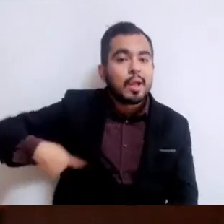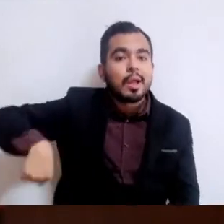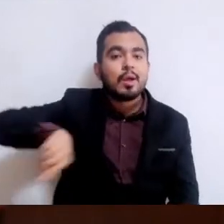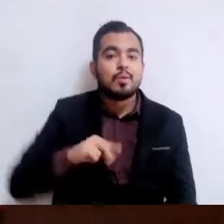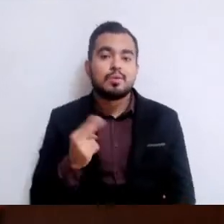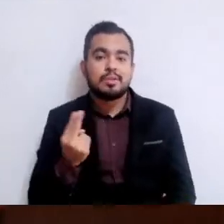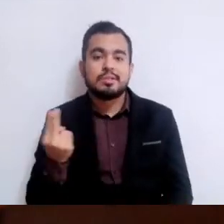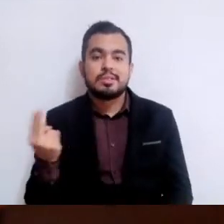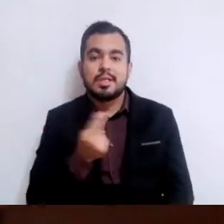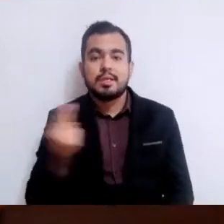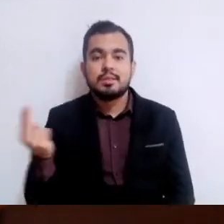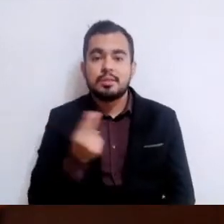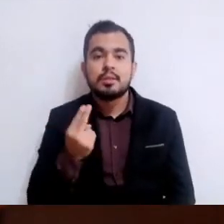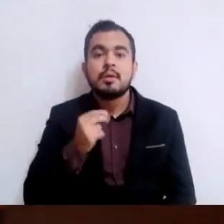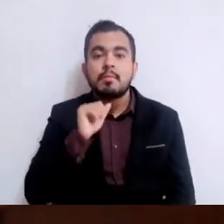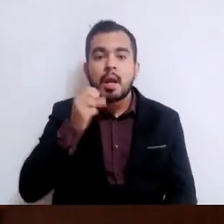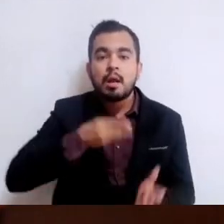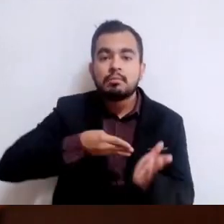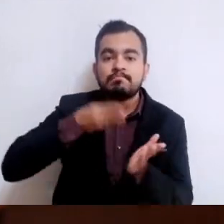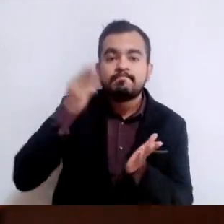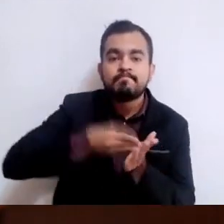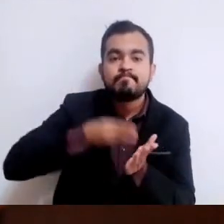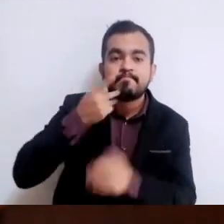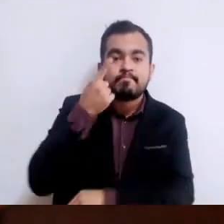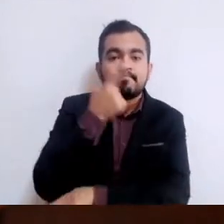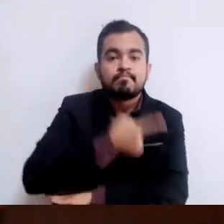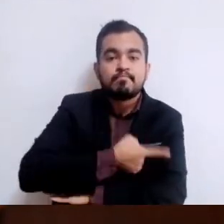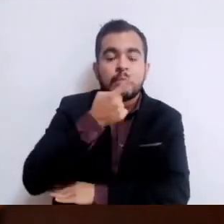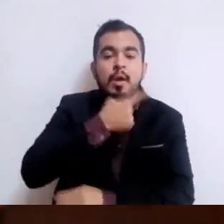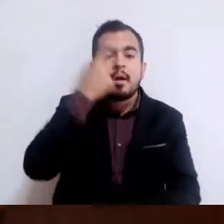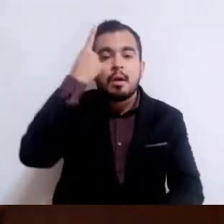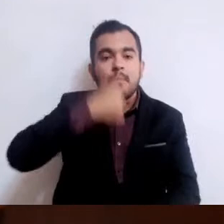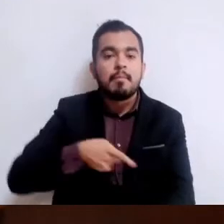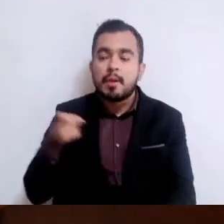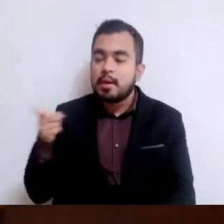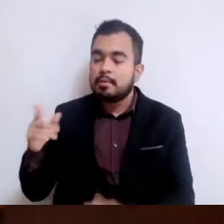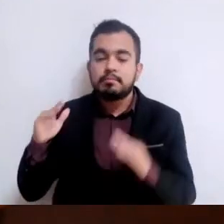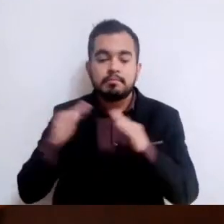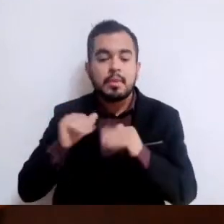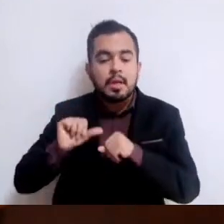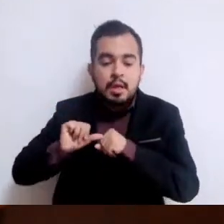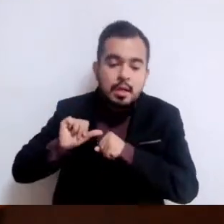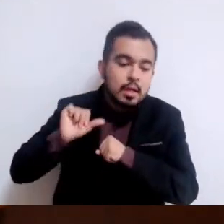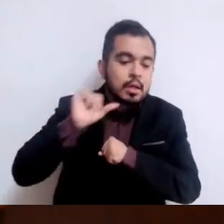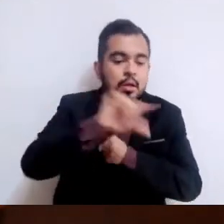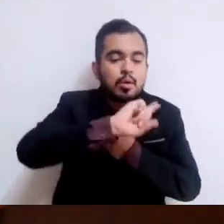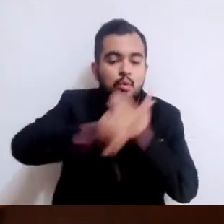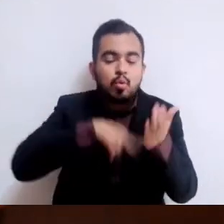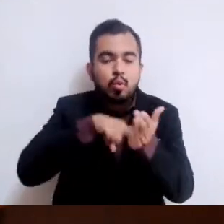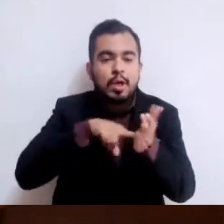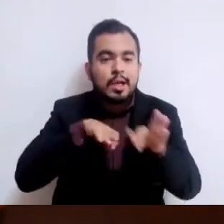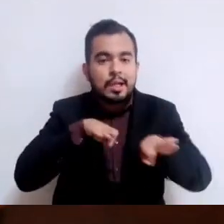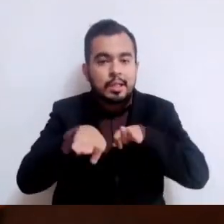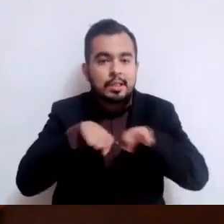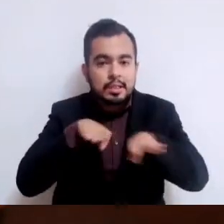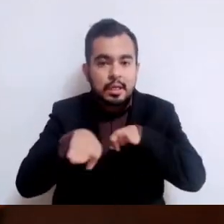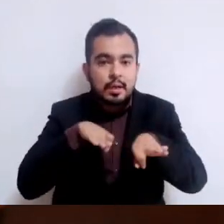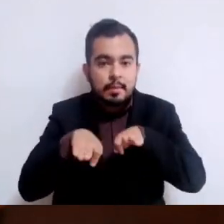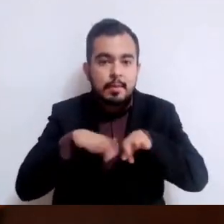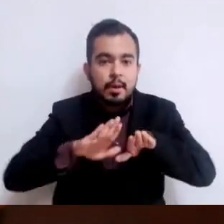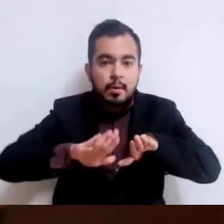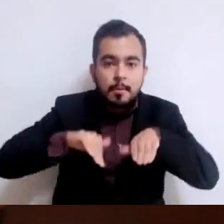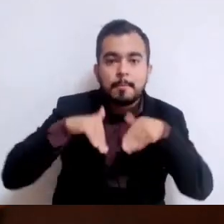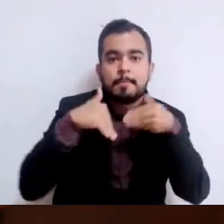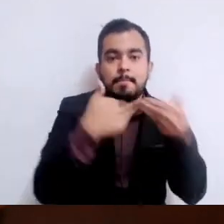de utilizar las autopistas para poder salir de sus hogares y dirigirse a sus centros de trabajo en congruencia con los postulados